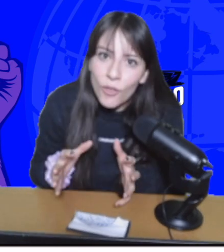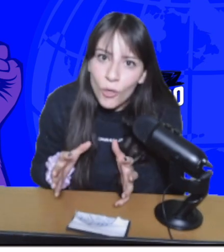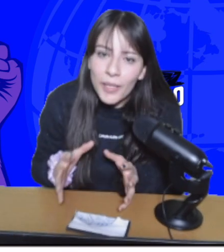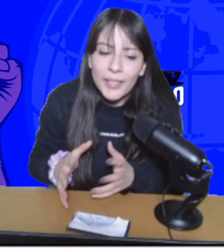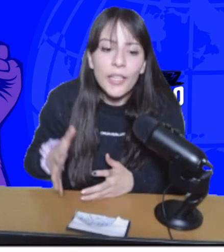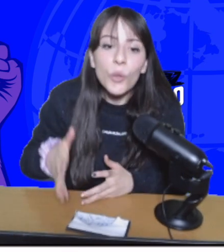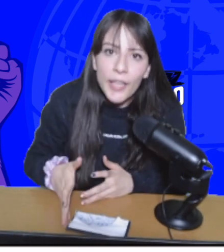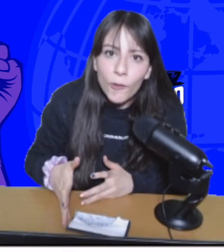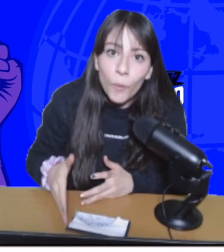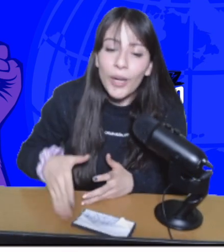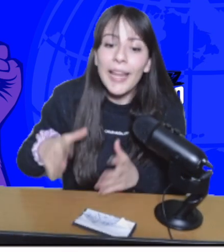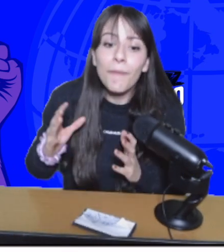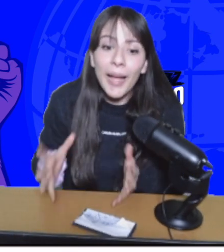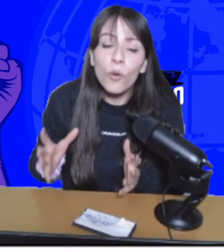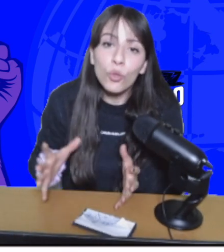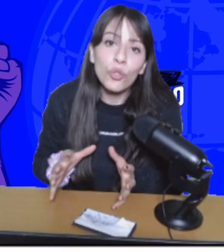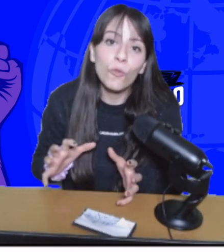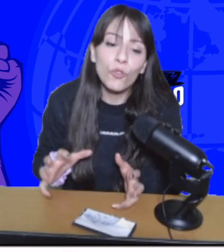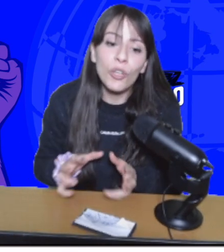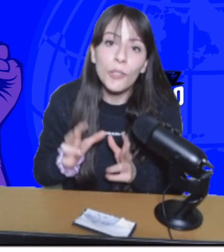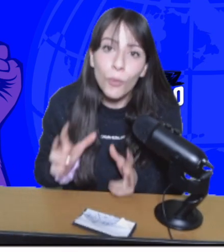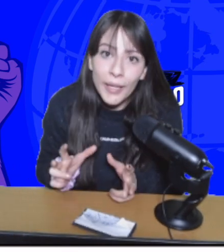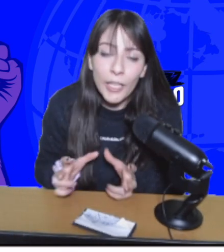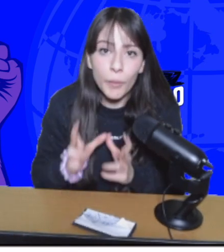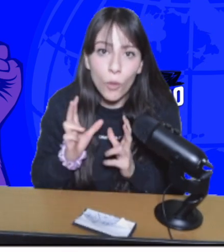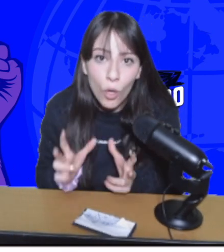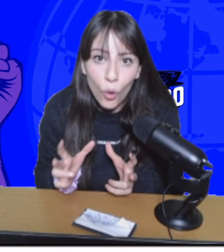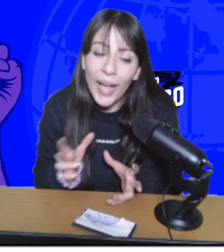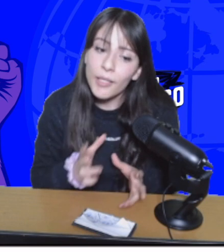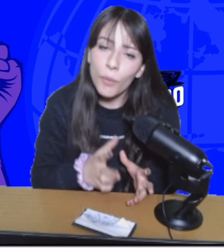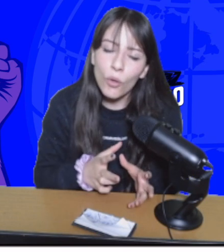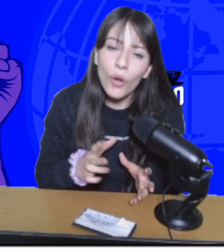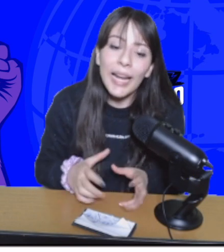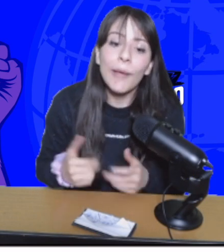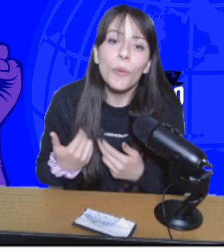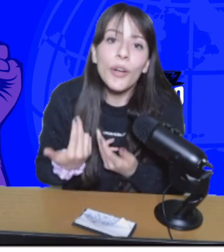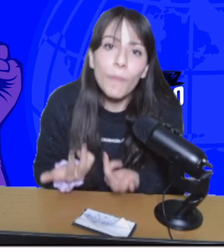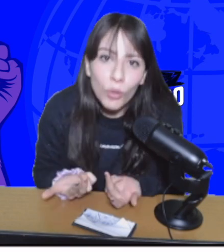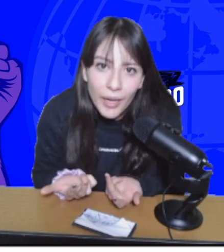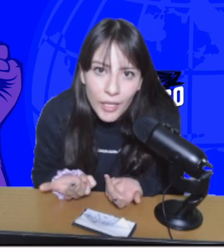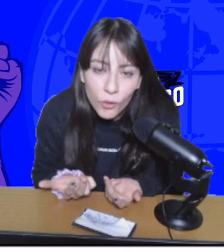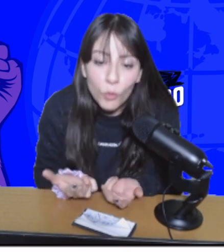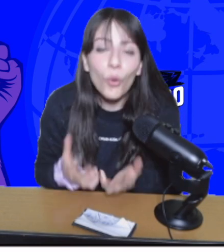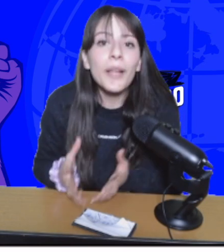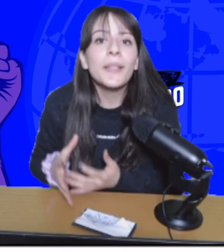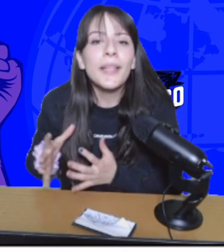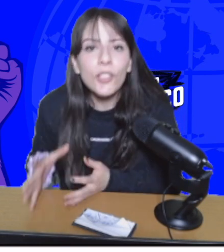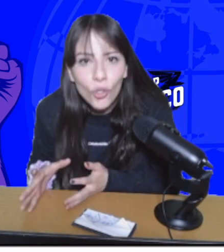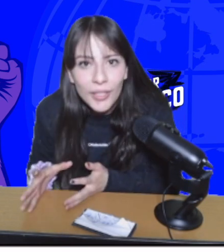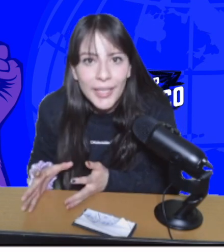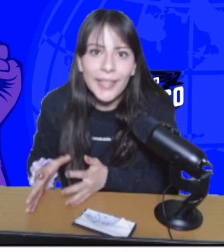la Chayo Robles la están enjuiciando por el mal uso de sus funciones públicas, pero ojo, hace poco le volvieron a imputar delitos por